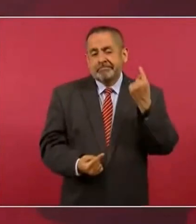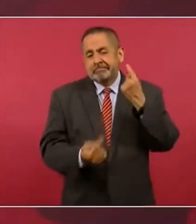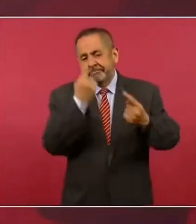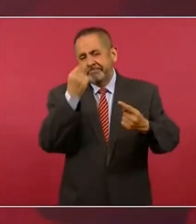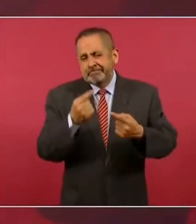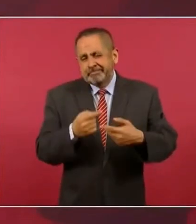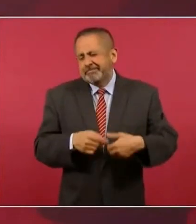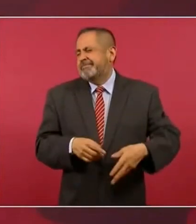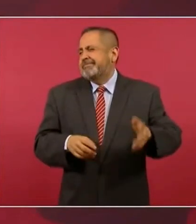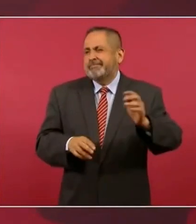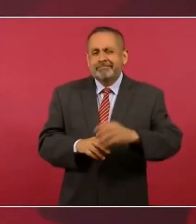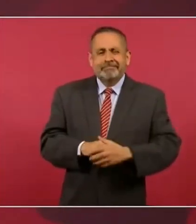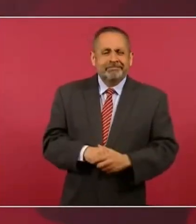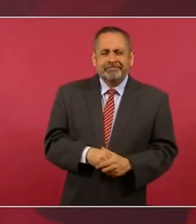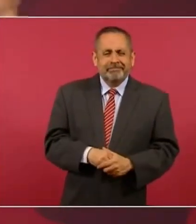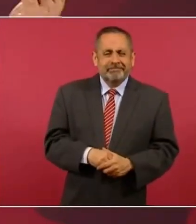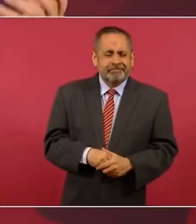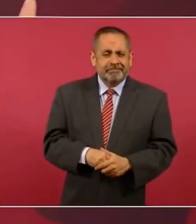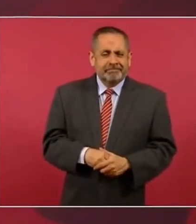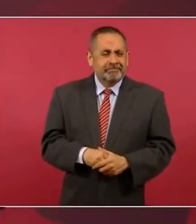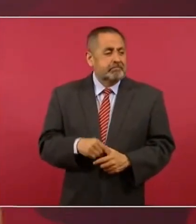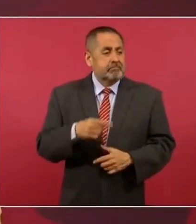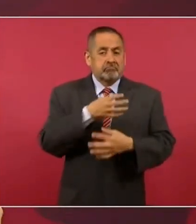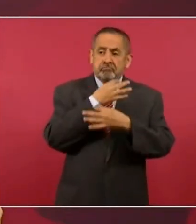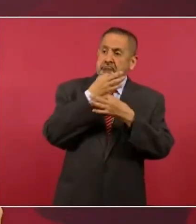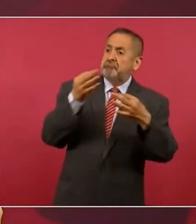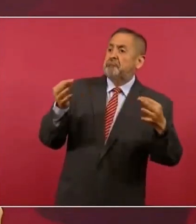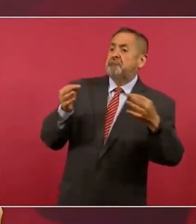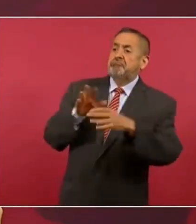insultó, ¿sí?,